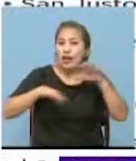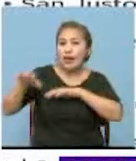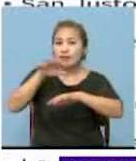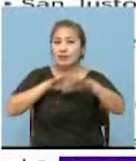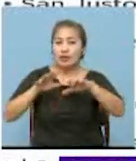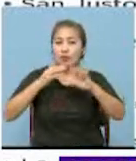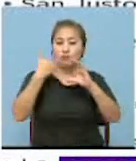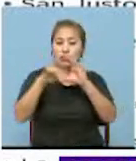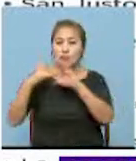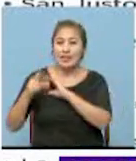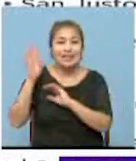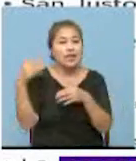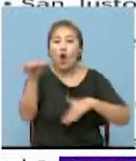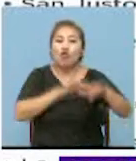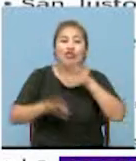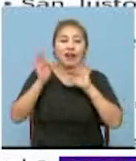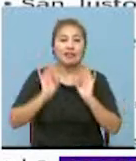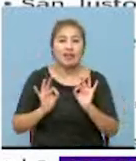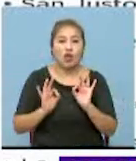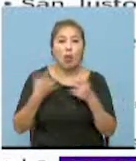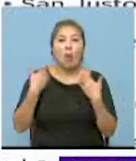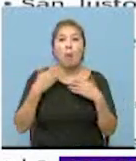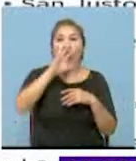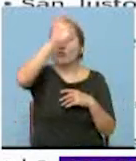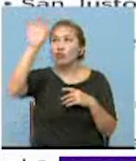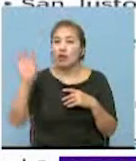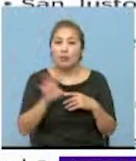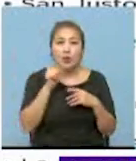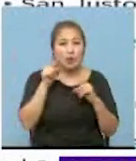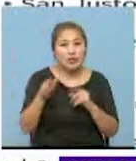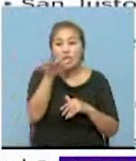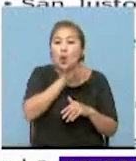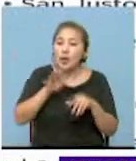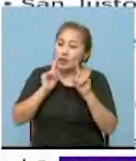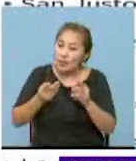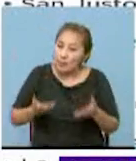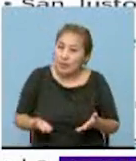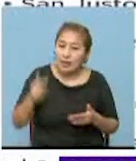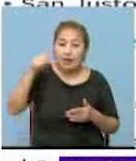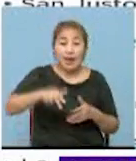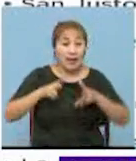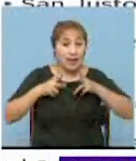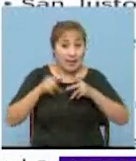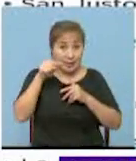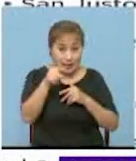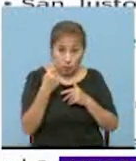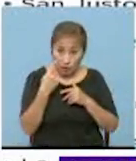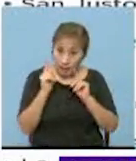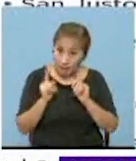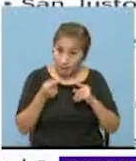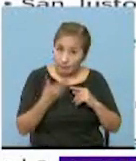está ya planteada para las diferentes provincias y lugares. Aquí le decimos